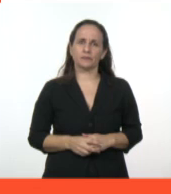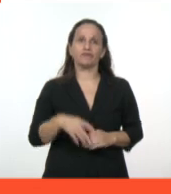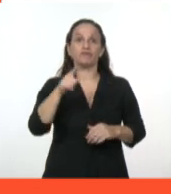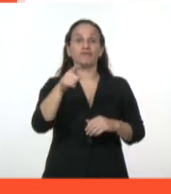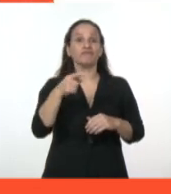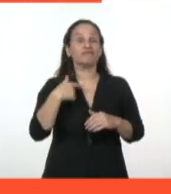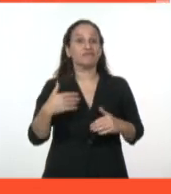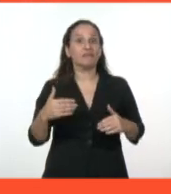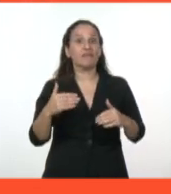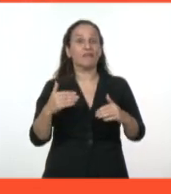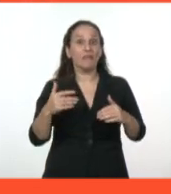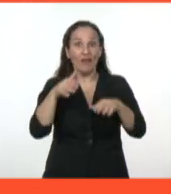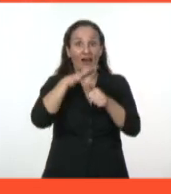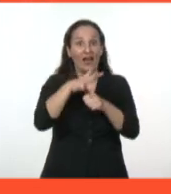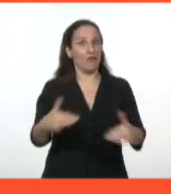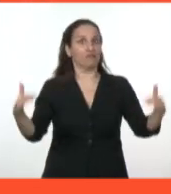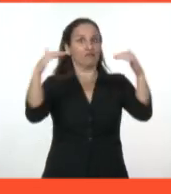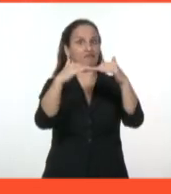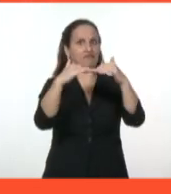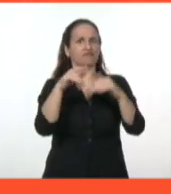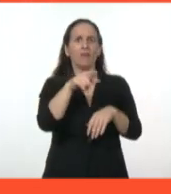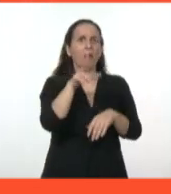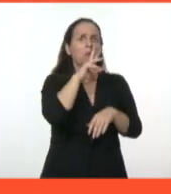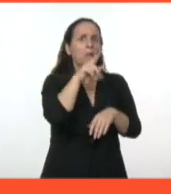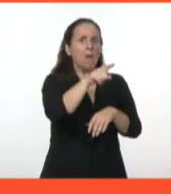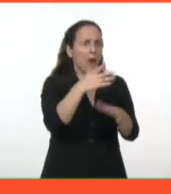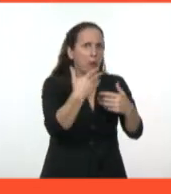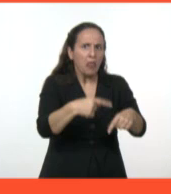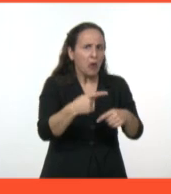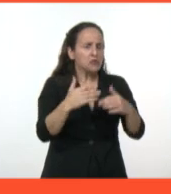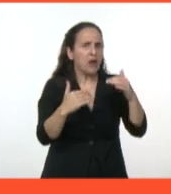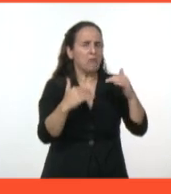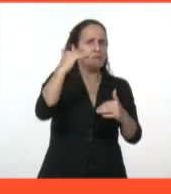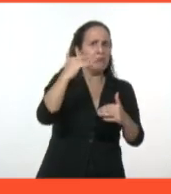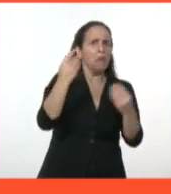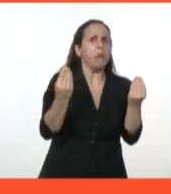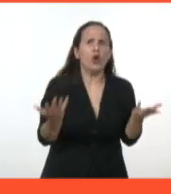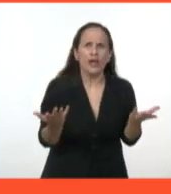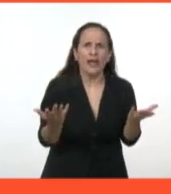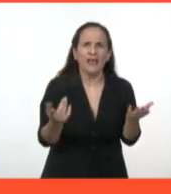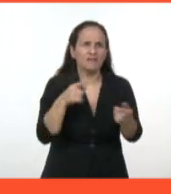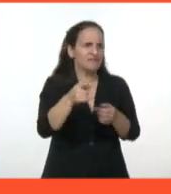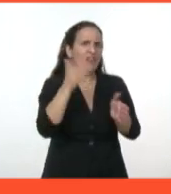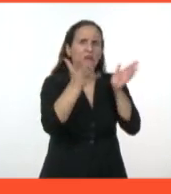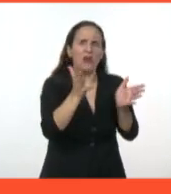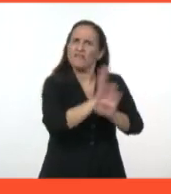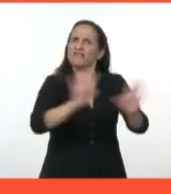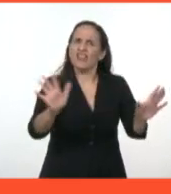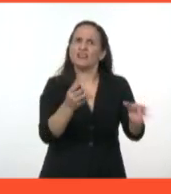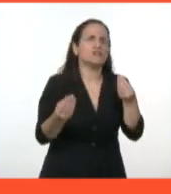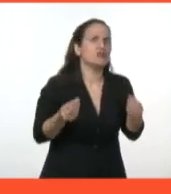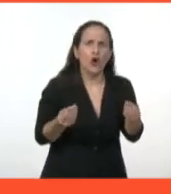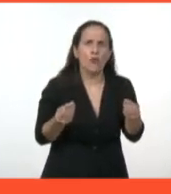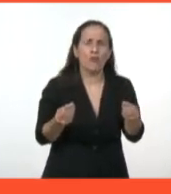Igualdad de género. ¿Por qué las mujeres tienen menos posibilidades que los varones? ¿Cómo podemos detener la violencia hacia las mujeres? En todo